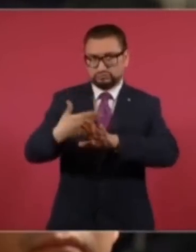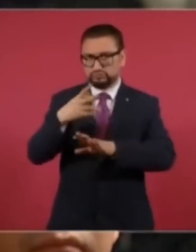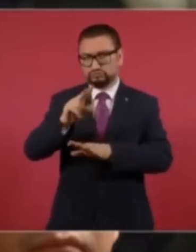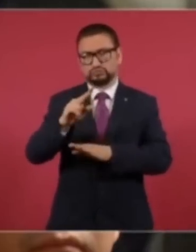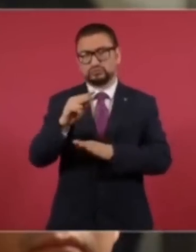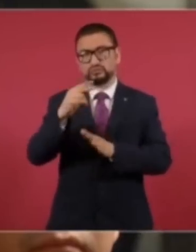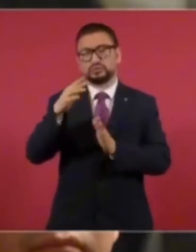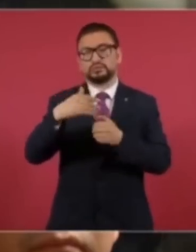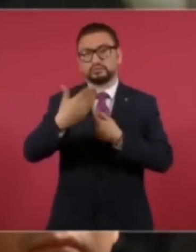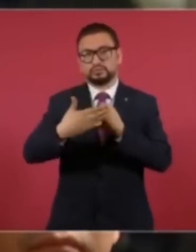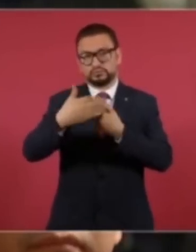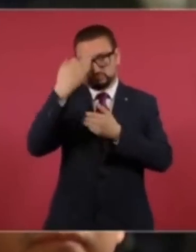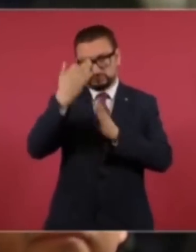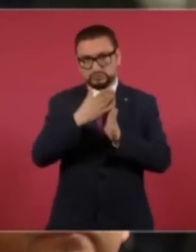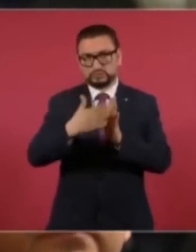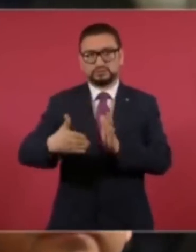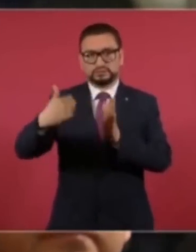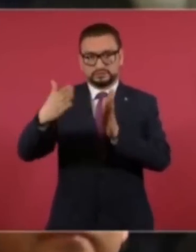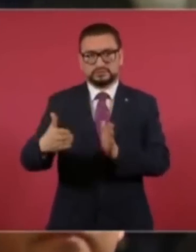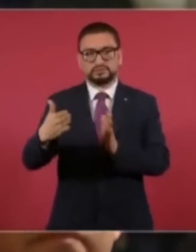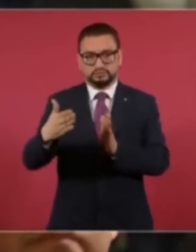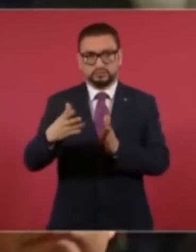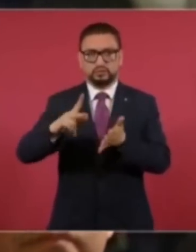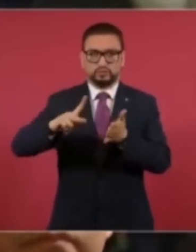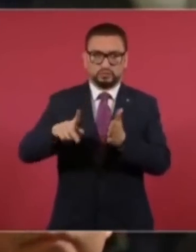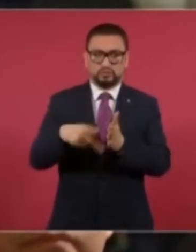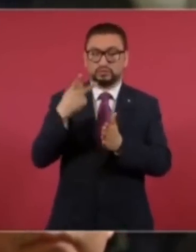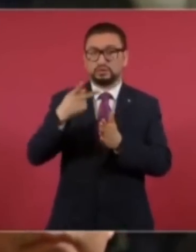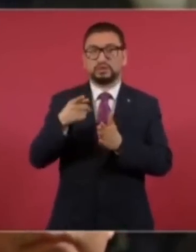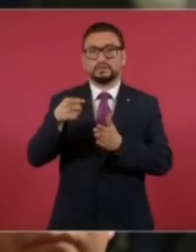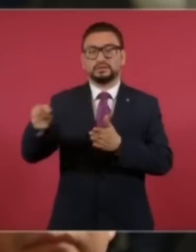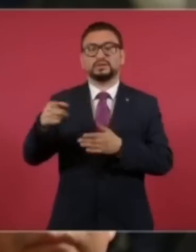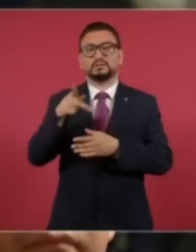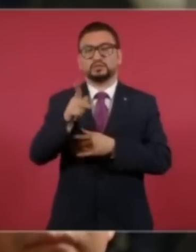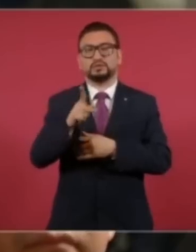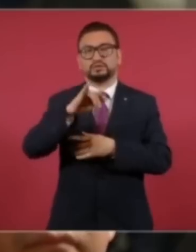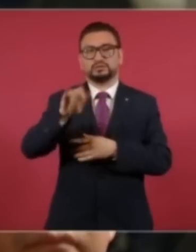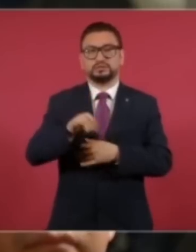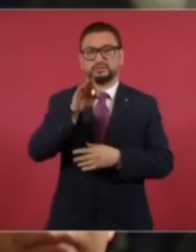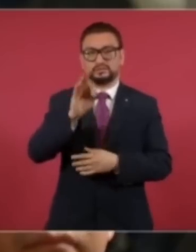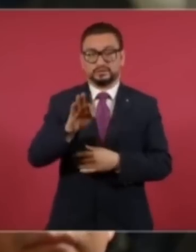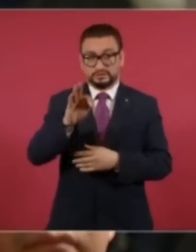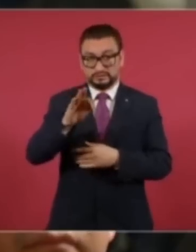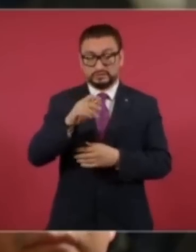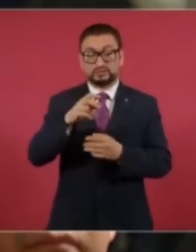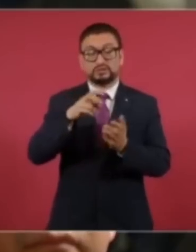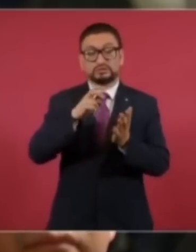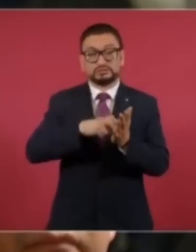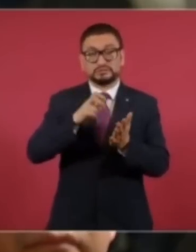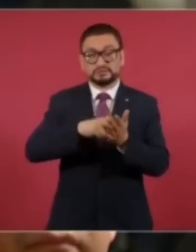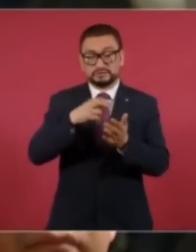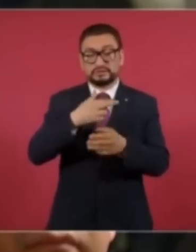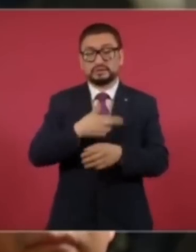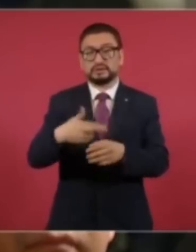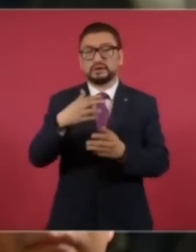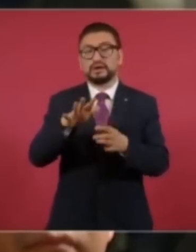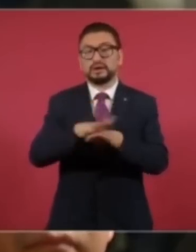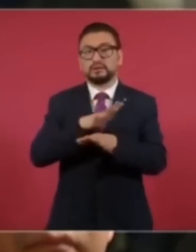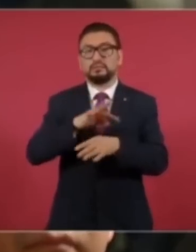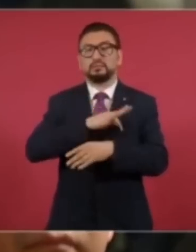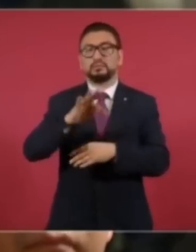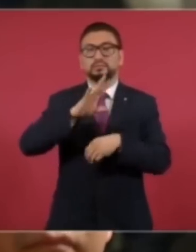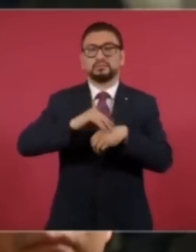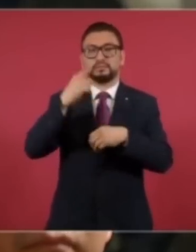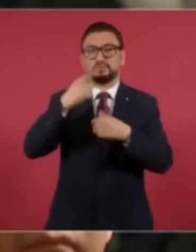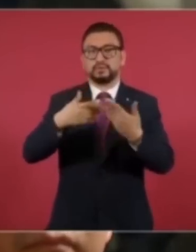un periodo en el cual se renueva el Poder Judicial de la Federación. Si esta reforma abriría una oportunidad para que